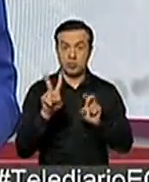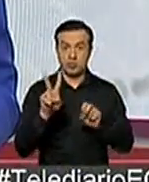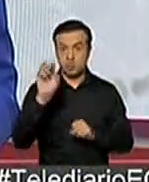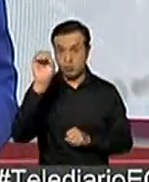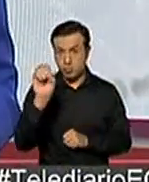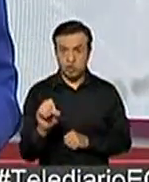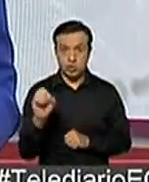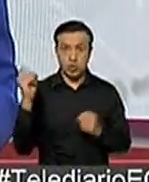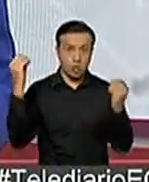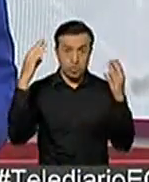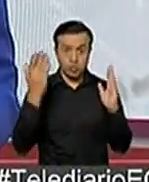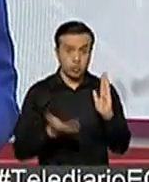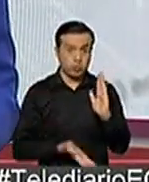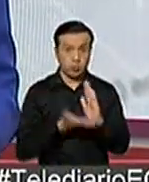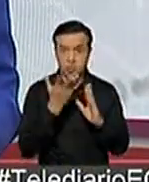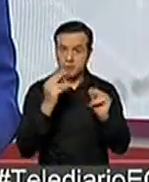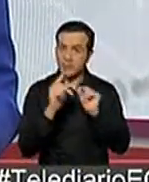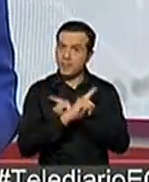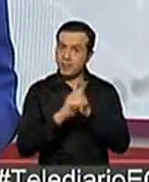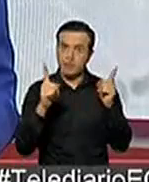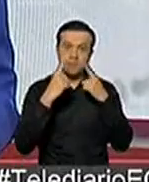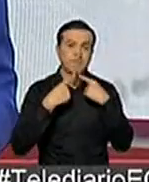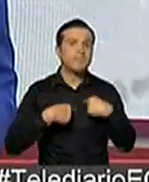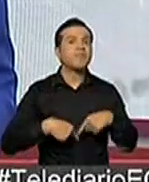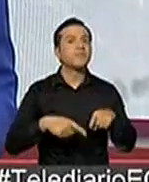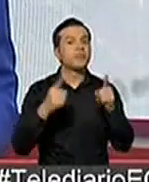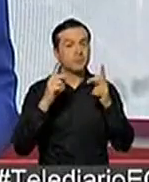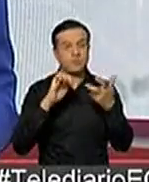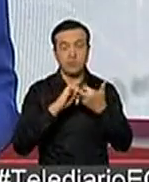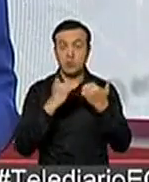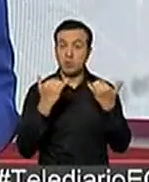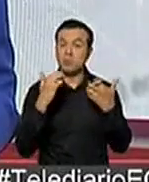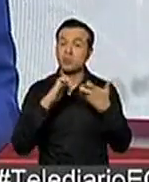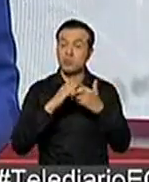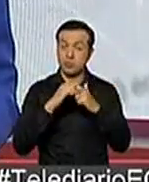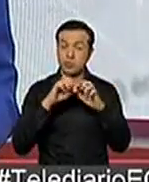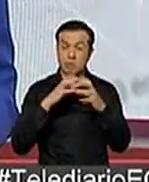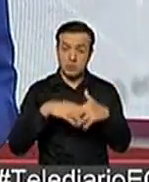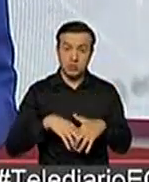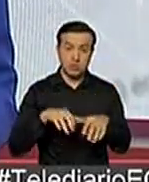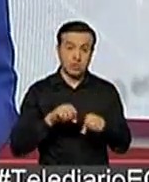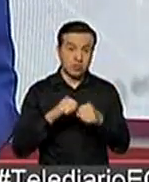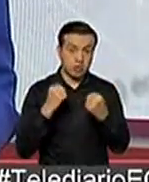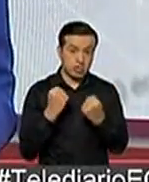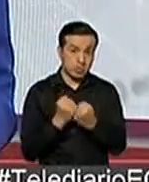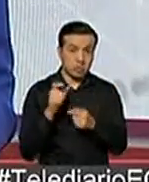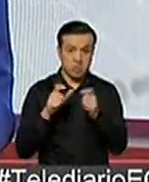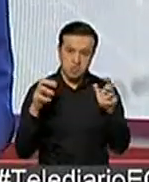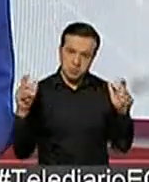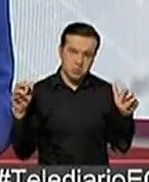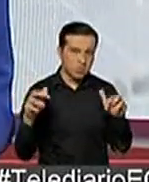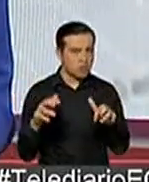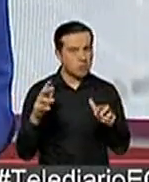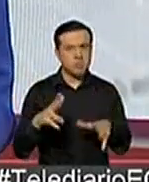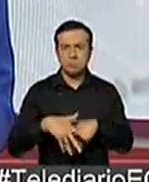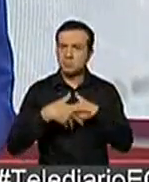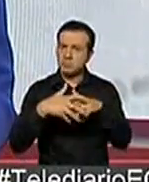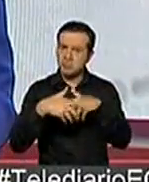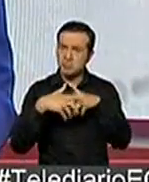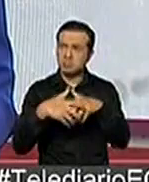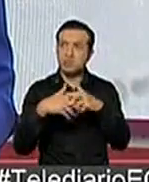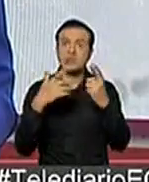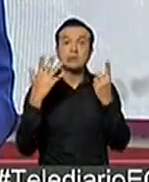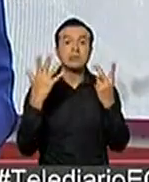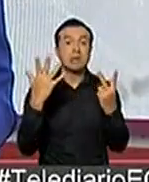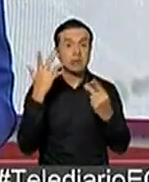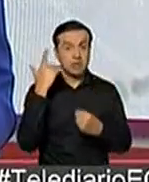las tarifas de luz. Este es uno de los anuncios para enfrentar la actual crisis social. Esto mientras los manifestantes siguen en las calles por